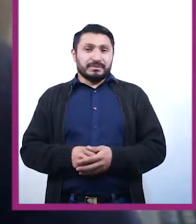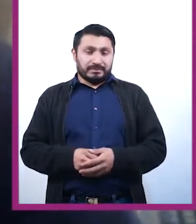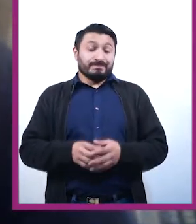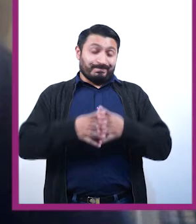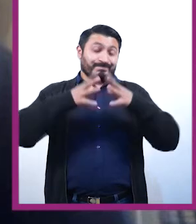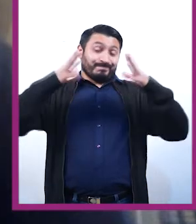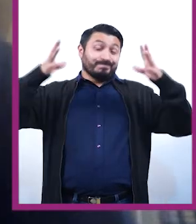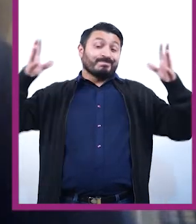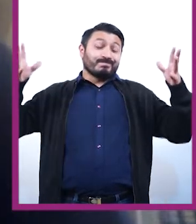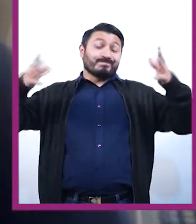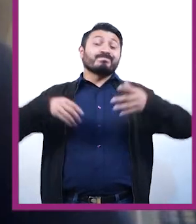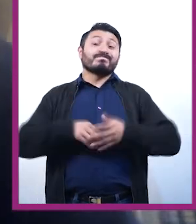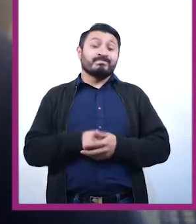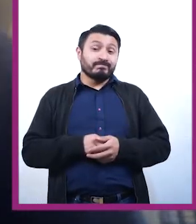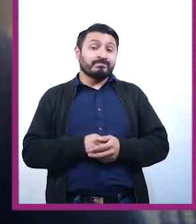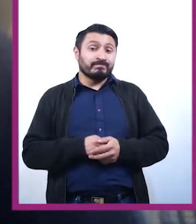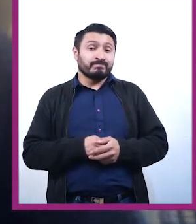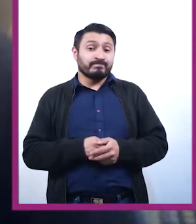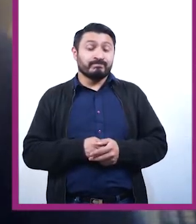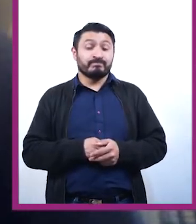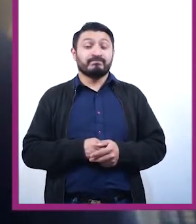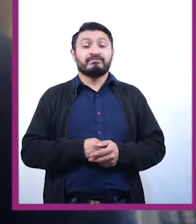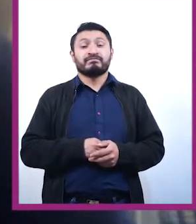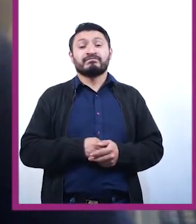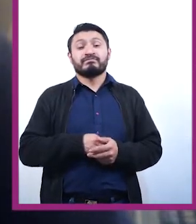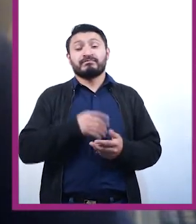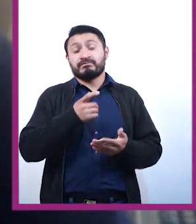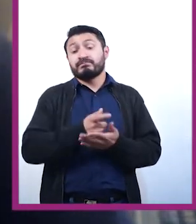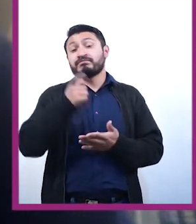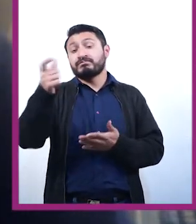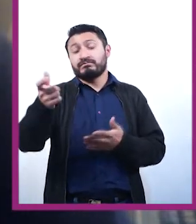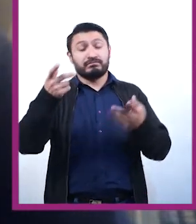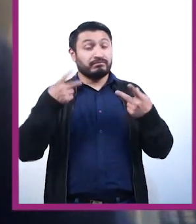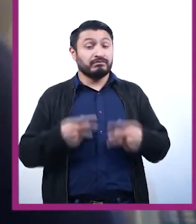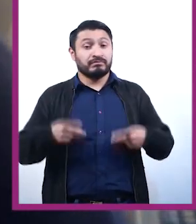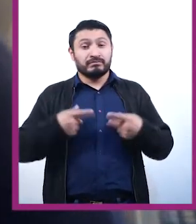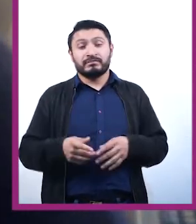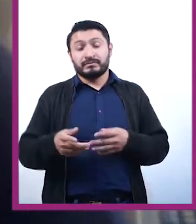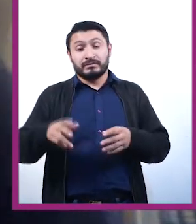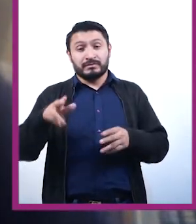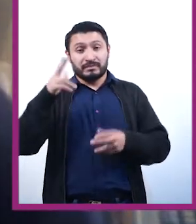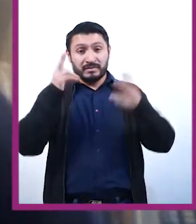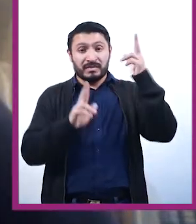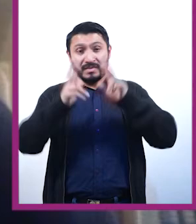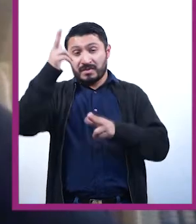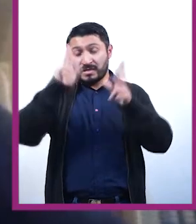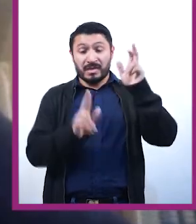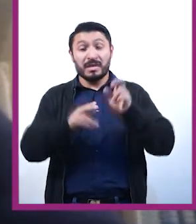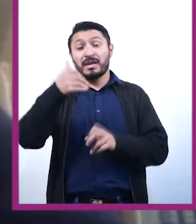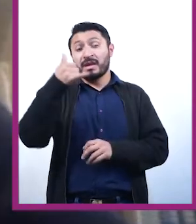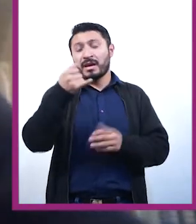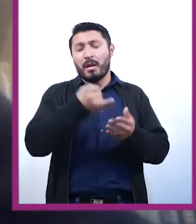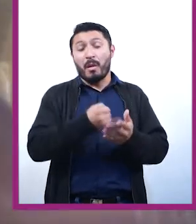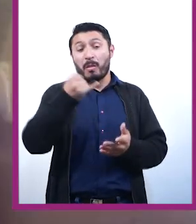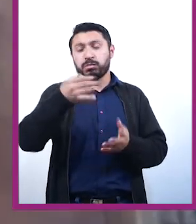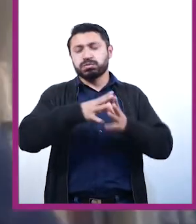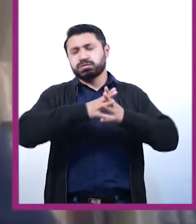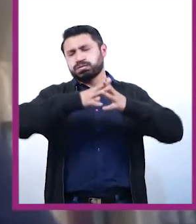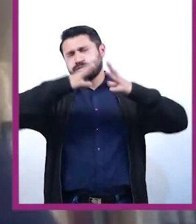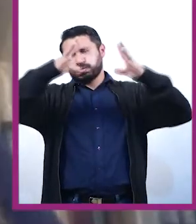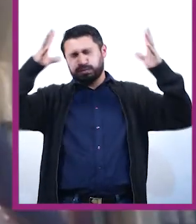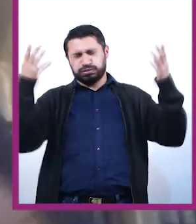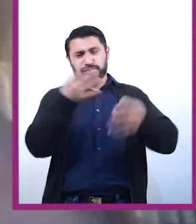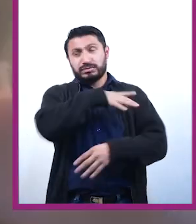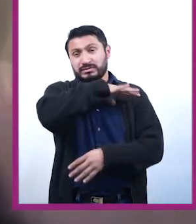grandes el pago de los trabajadores en huelga, y la hiperinflación se le generalizó